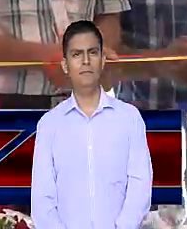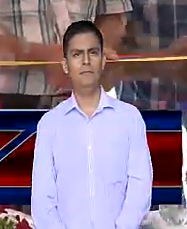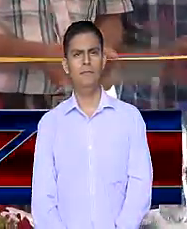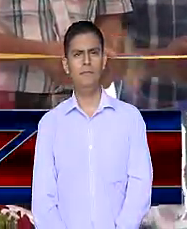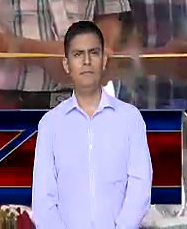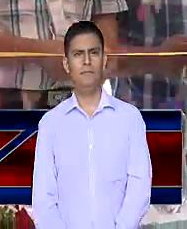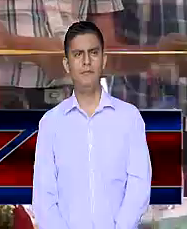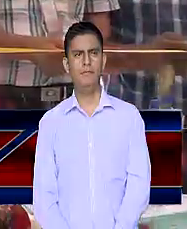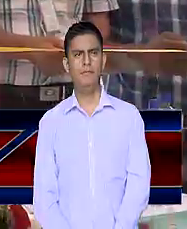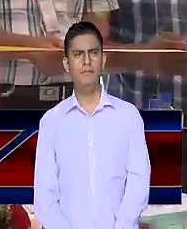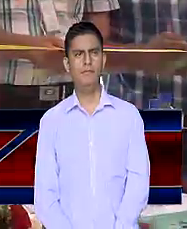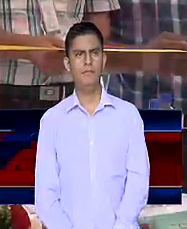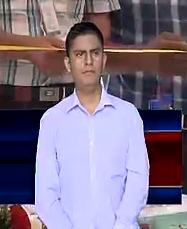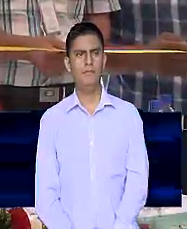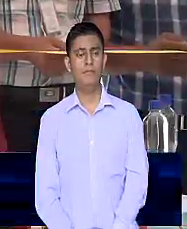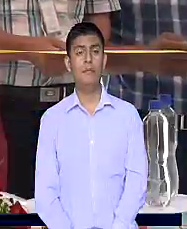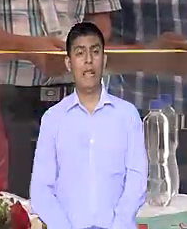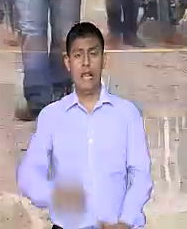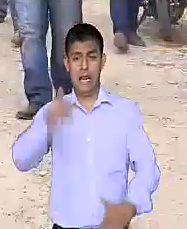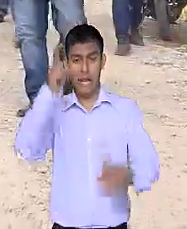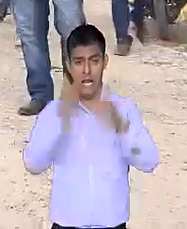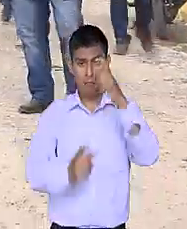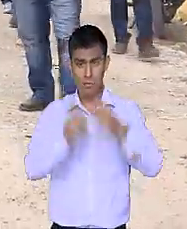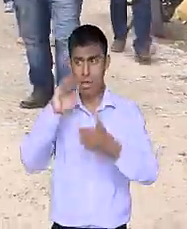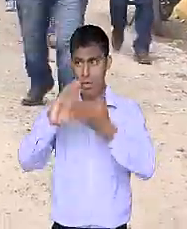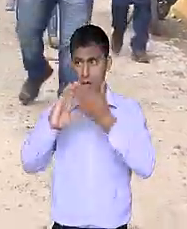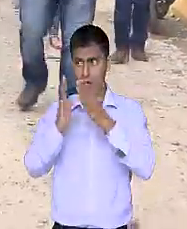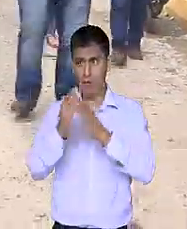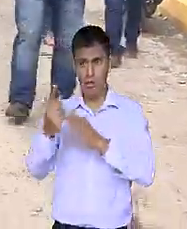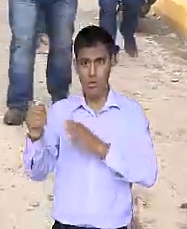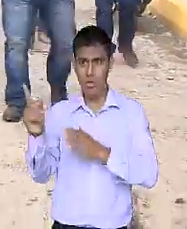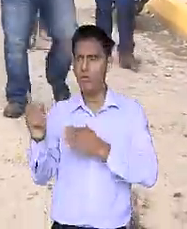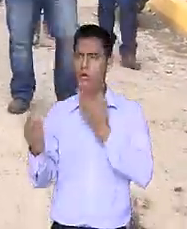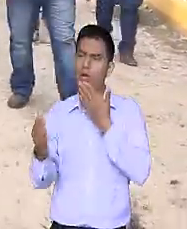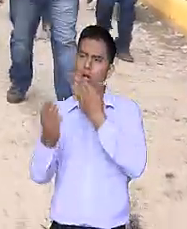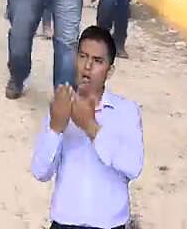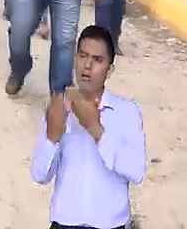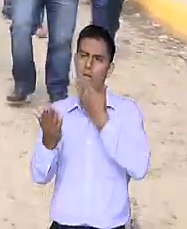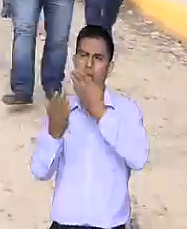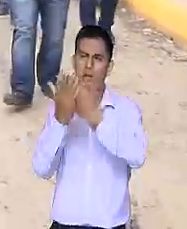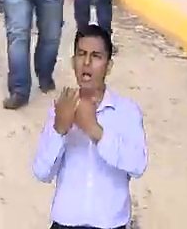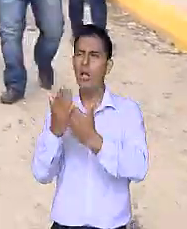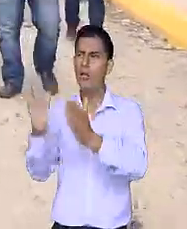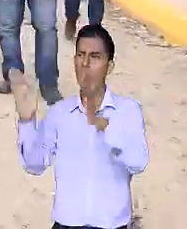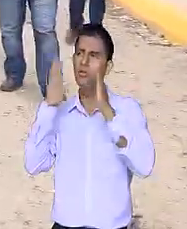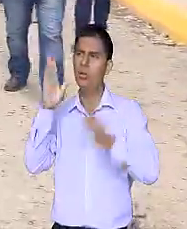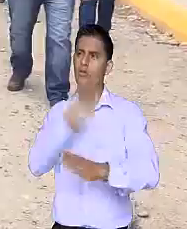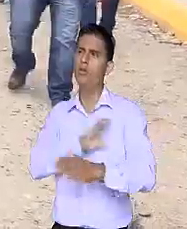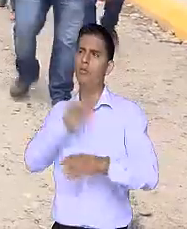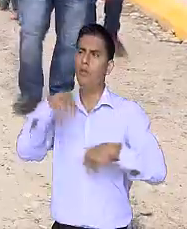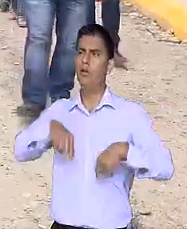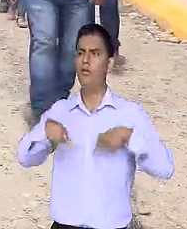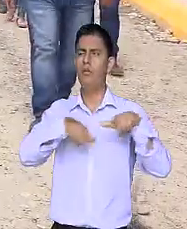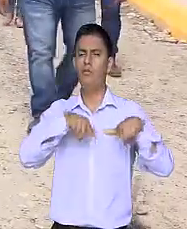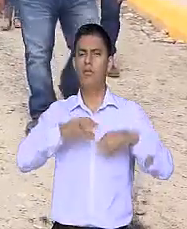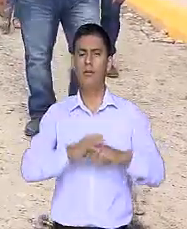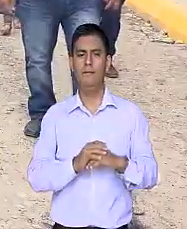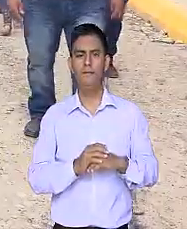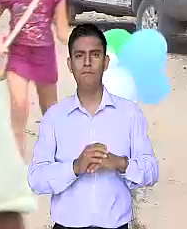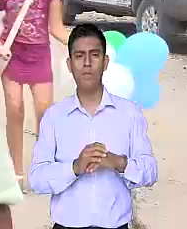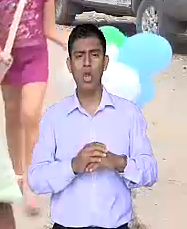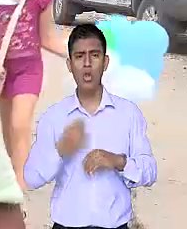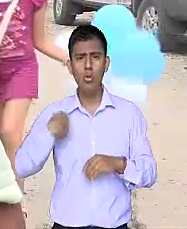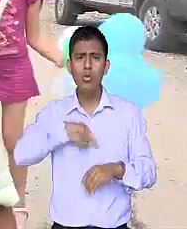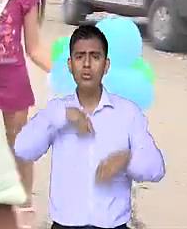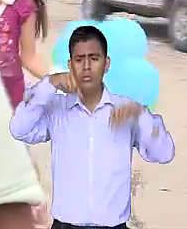Muy bien, fue. ¡Viva Puerto Nuevo! Los dirigentes de esta comunidad agradecieron por la atención que brinda el municipio a este sector